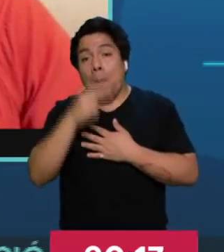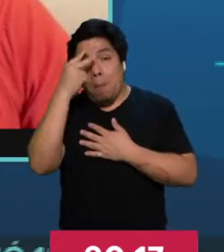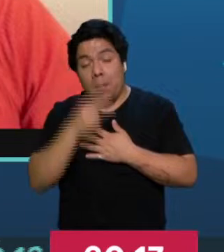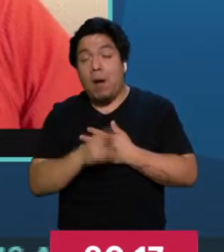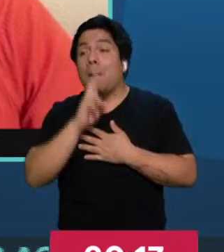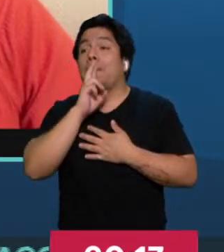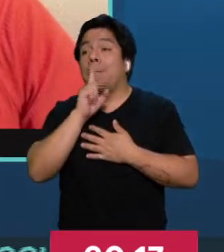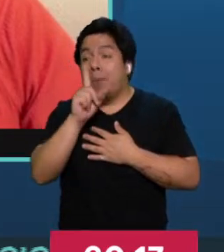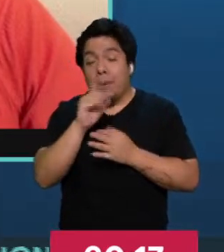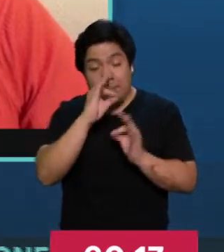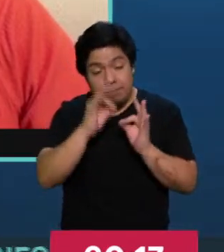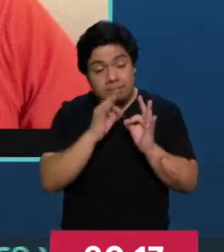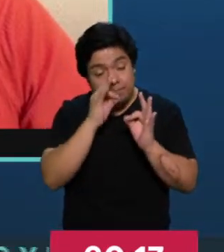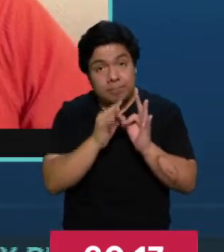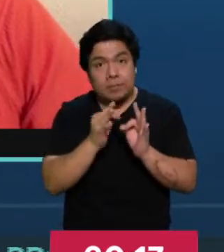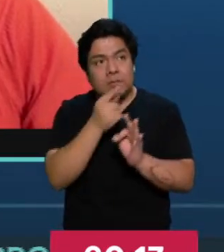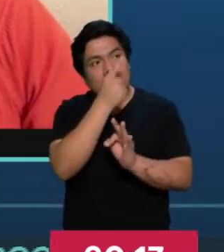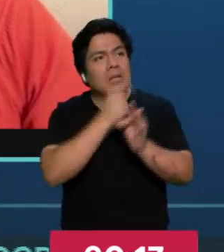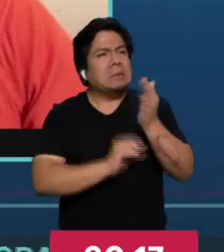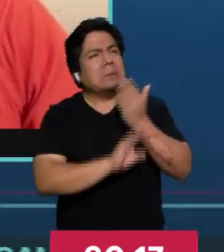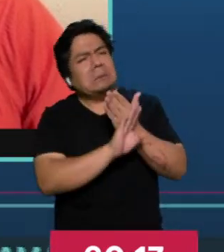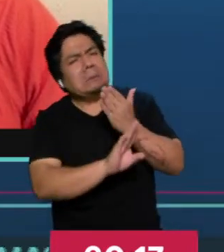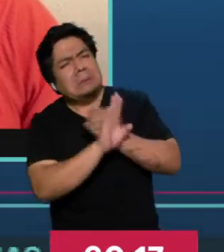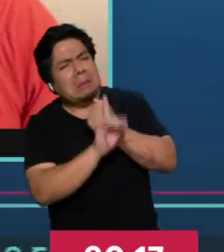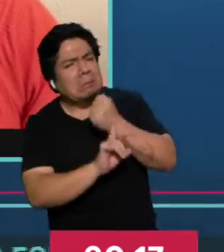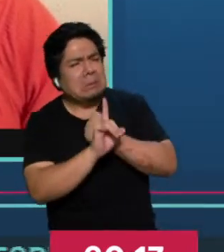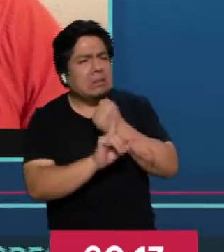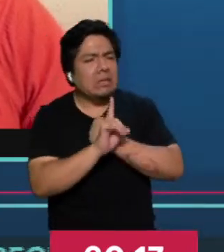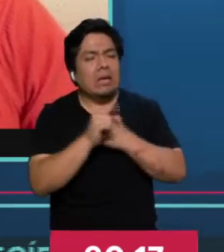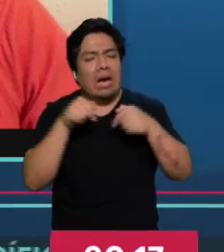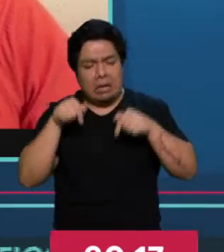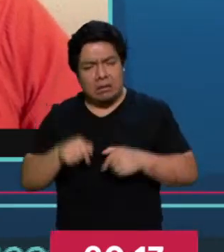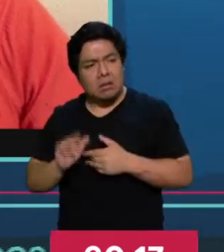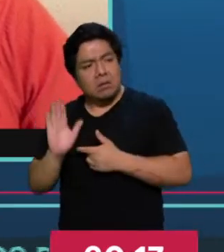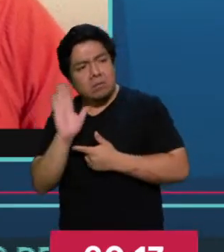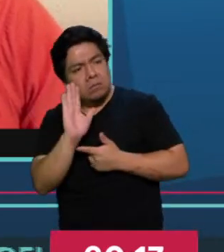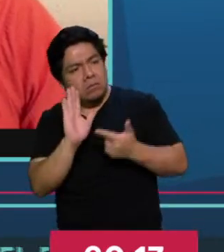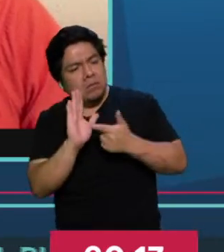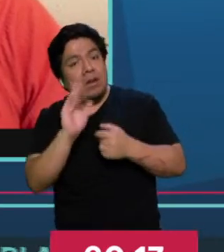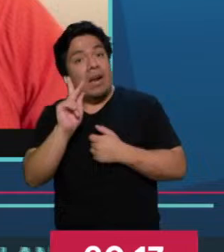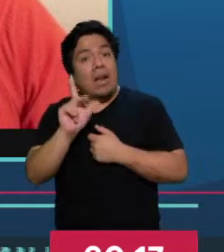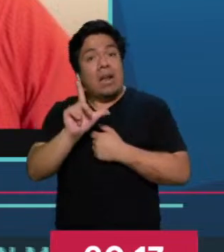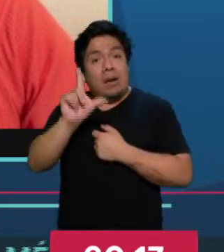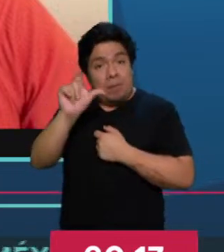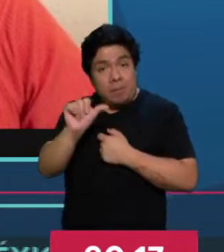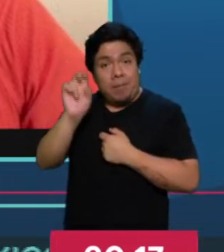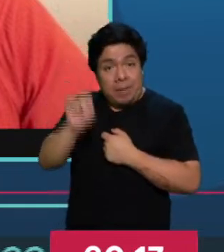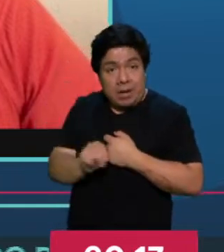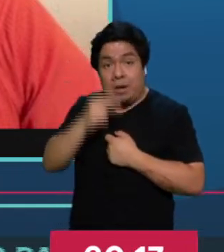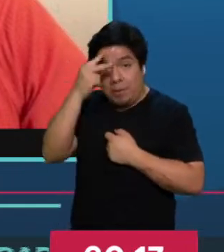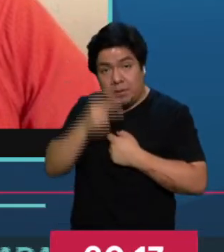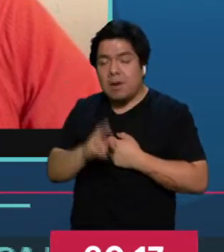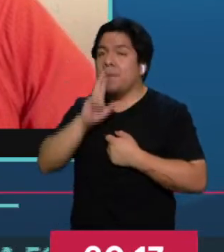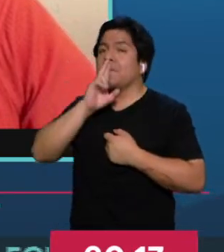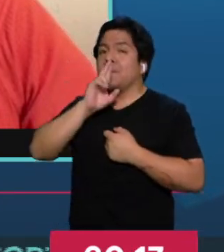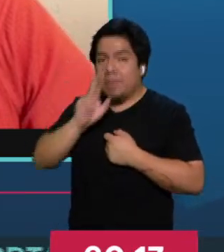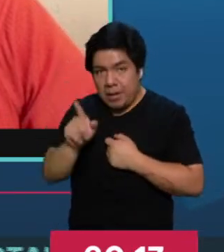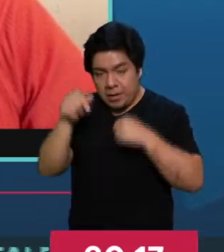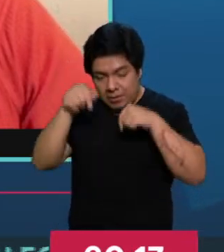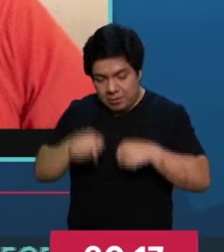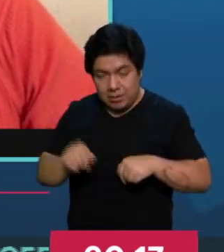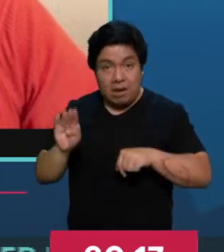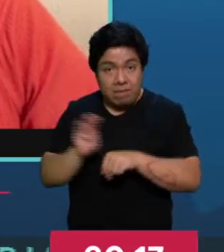tenido, y entonces parecería que ante la adversidad, pues este plan incluso nos beneficia aún más, ¿no? O sea, se plantea como una estrategia